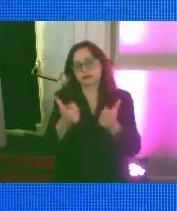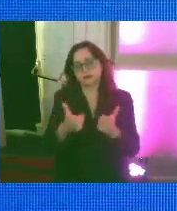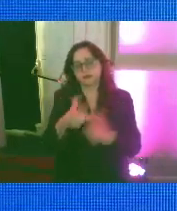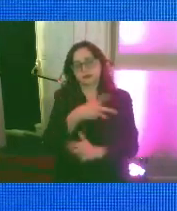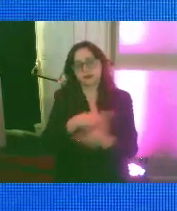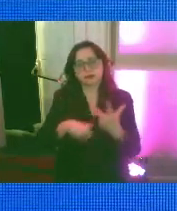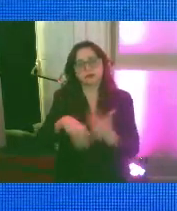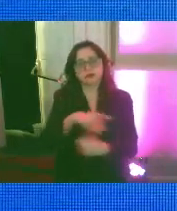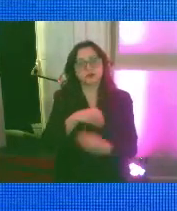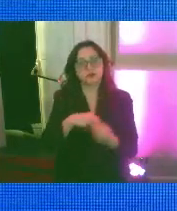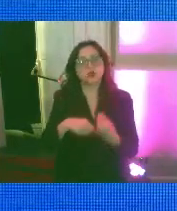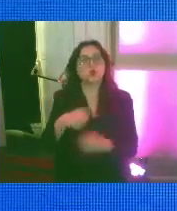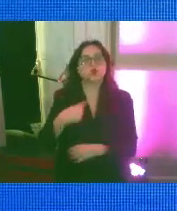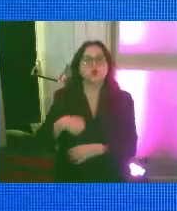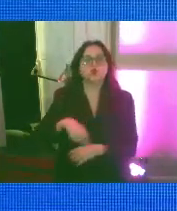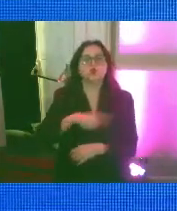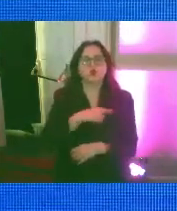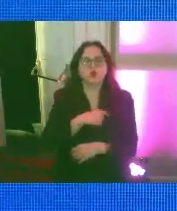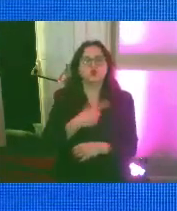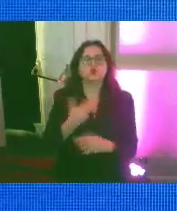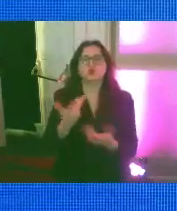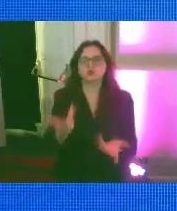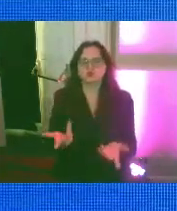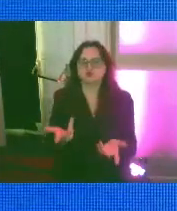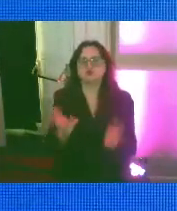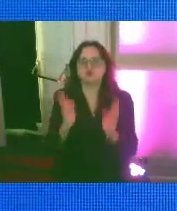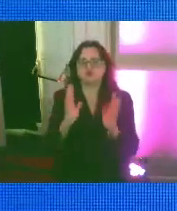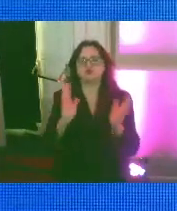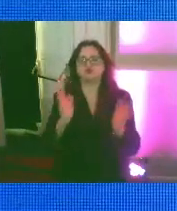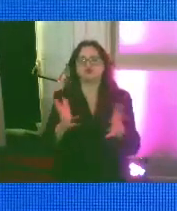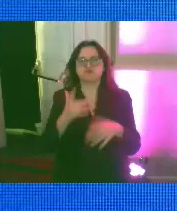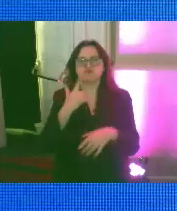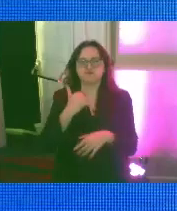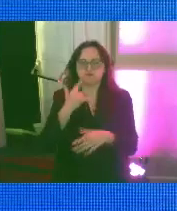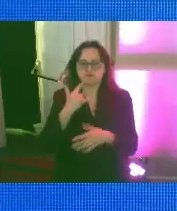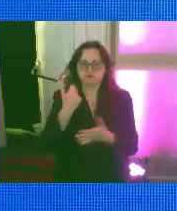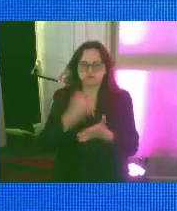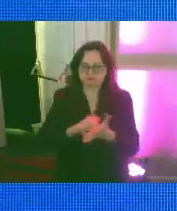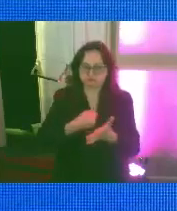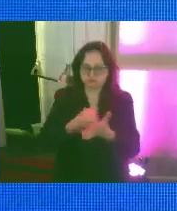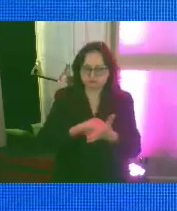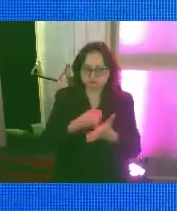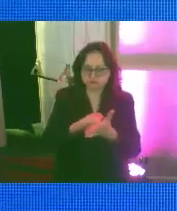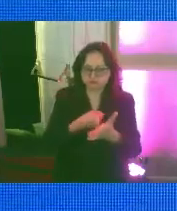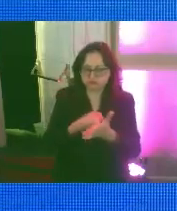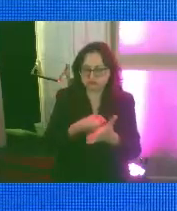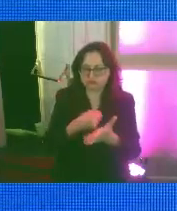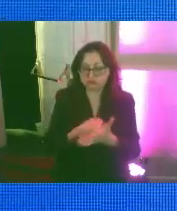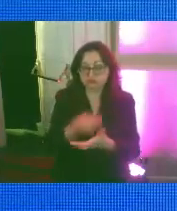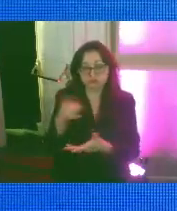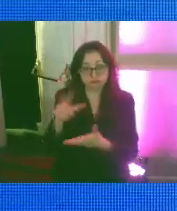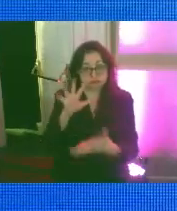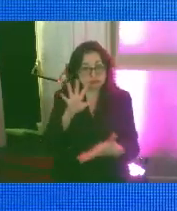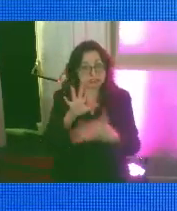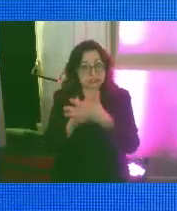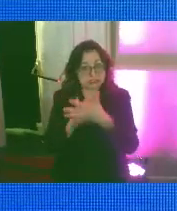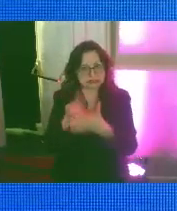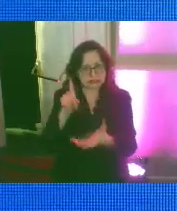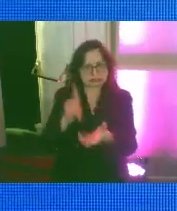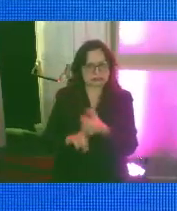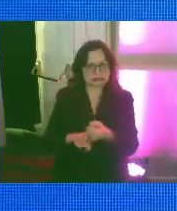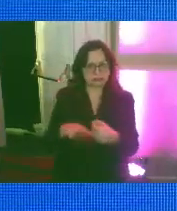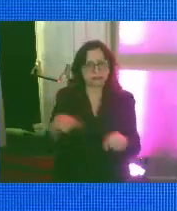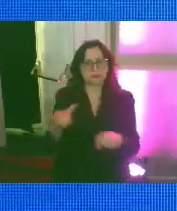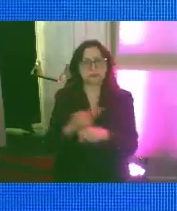institucional que veníamos demandando desde el activismo y las calles. Ustedes saben que en Argentina hay un movimiento feminista muy,